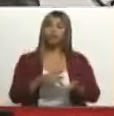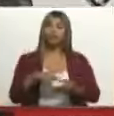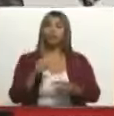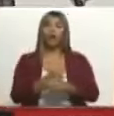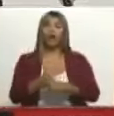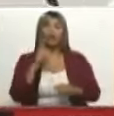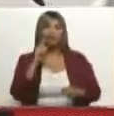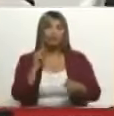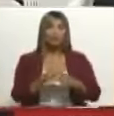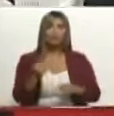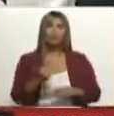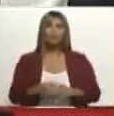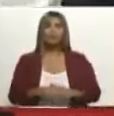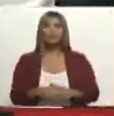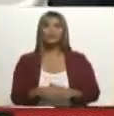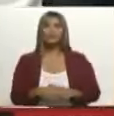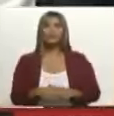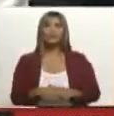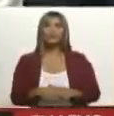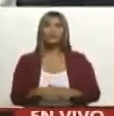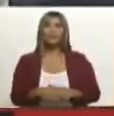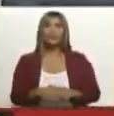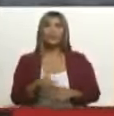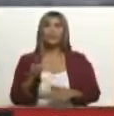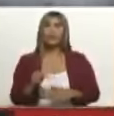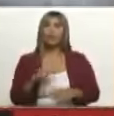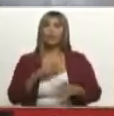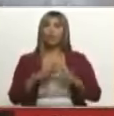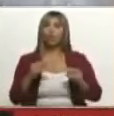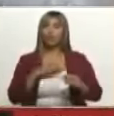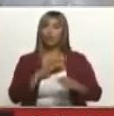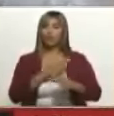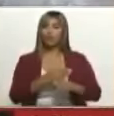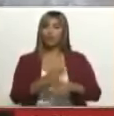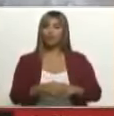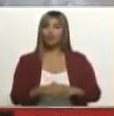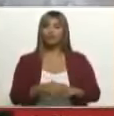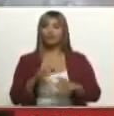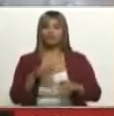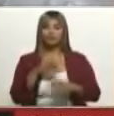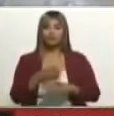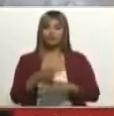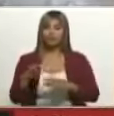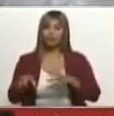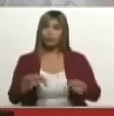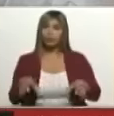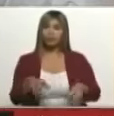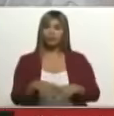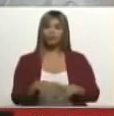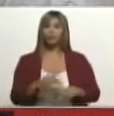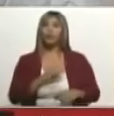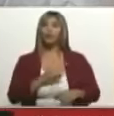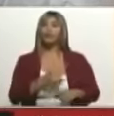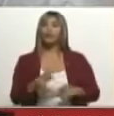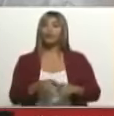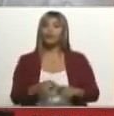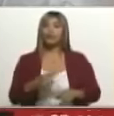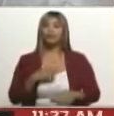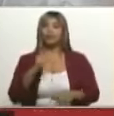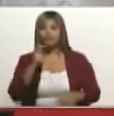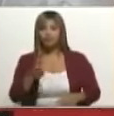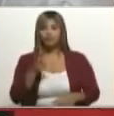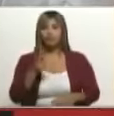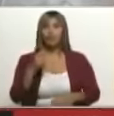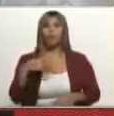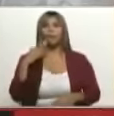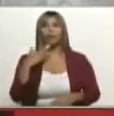actividad. Y bueno, y toda la fuerza pública desplegada a nivel nacional, con un poderoso pie de fuerza policial y